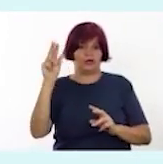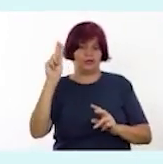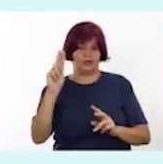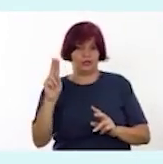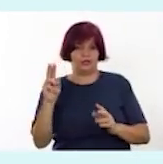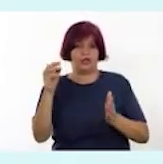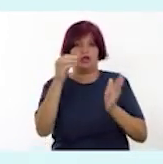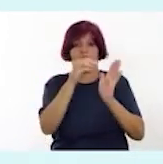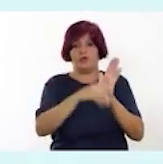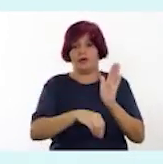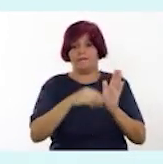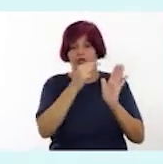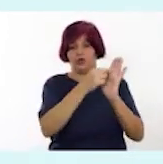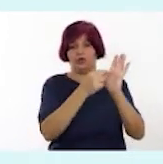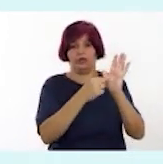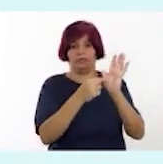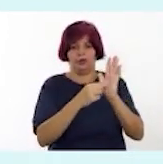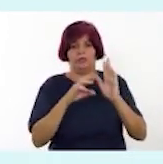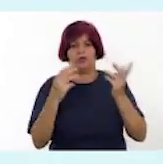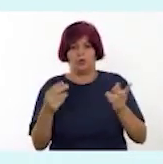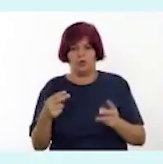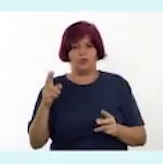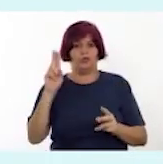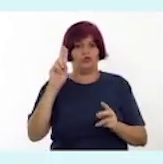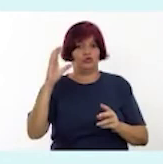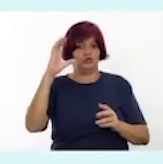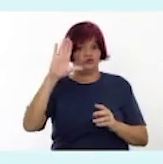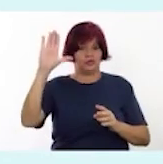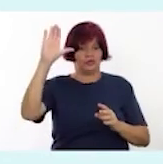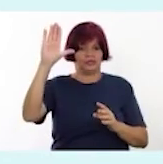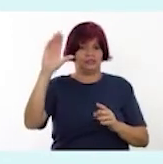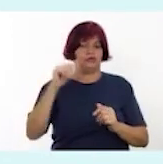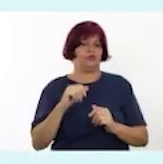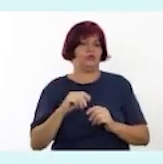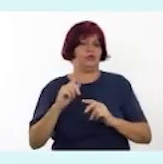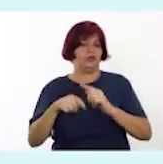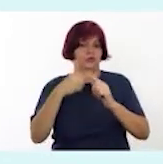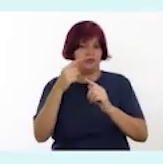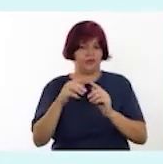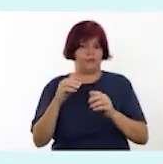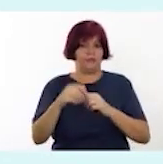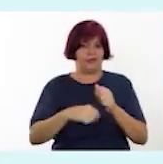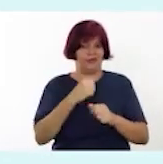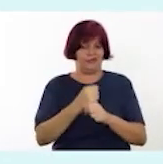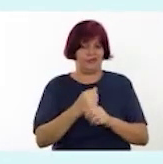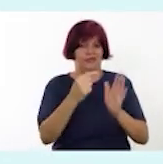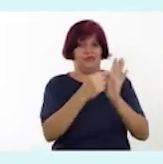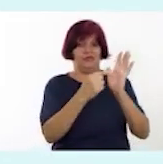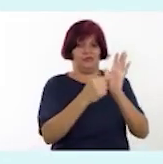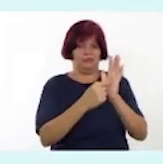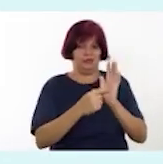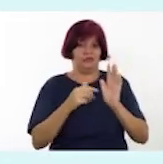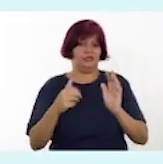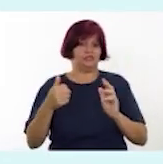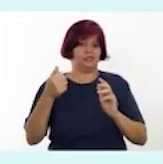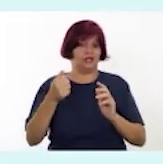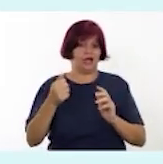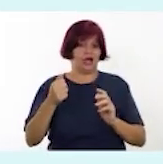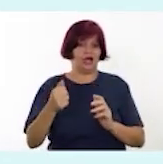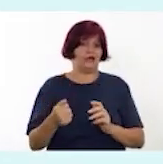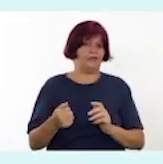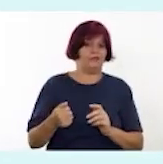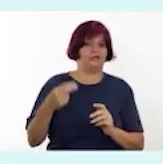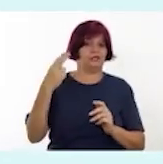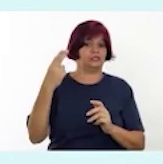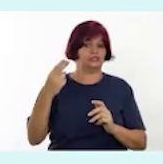la 32, descompongo aplicando propiedades como 2 a la 5 y aplicando después el principio que si